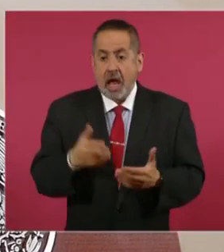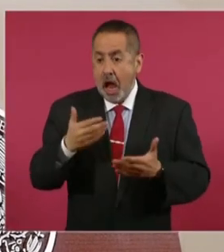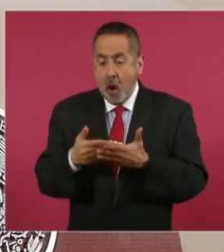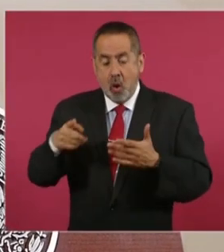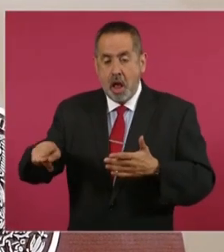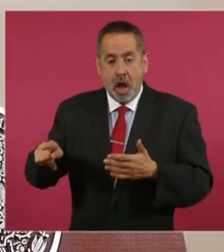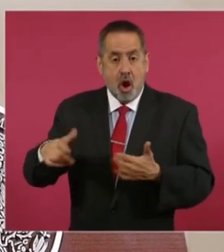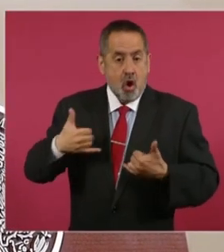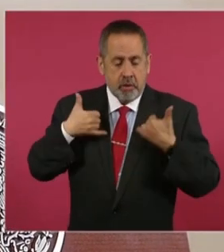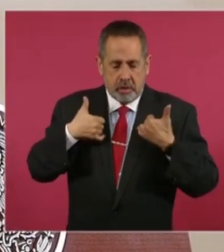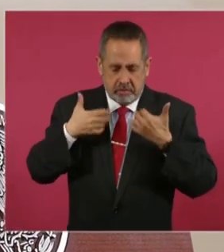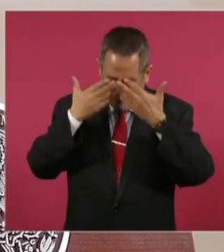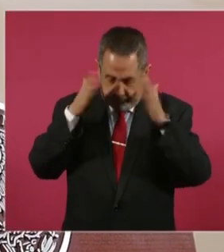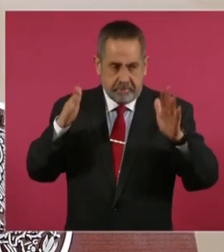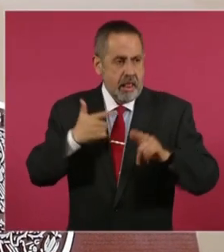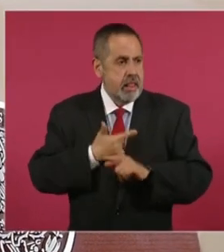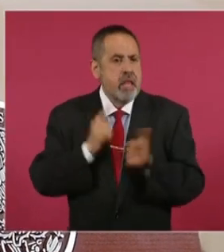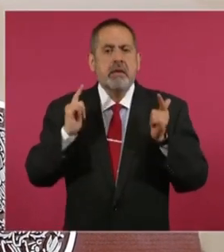más libres,